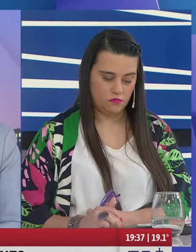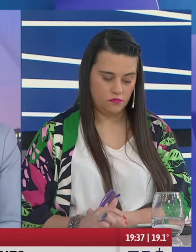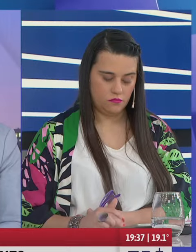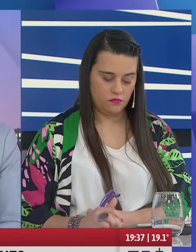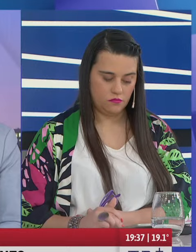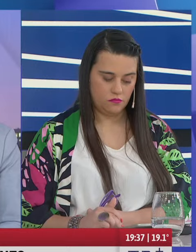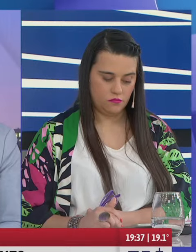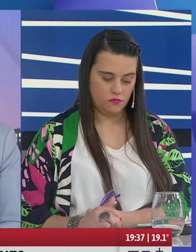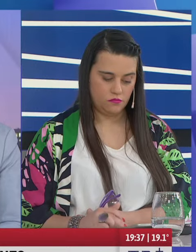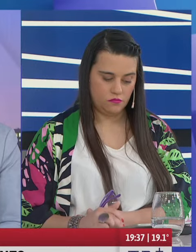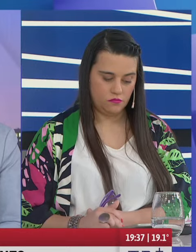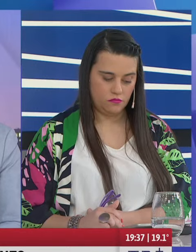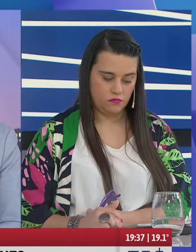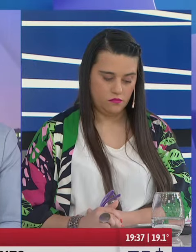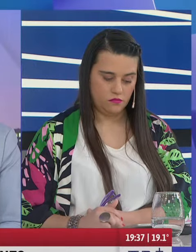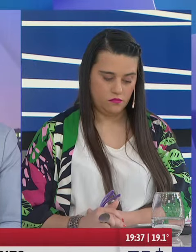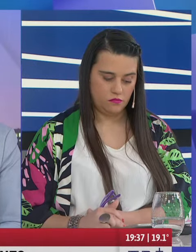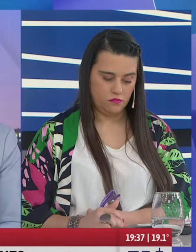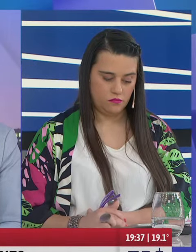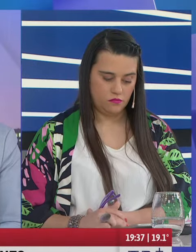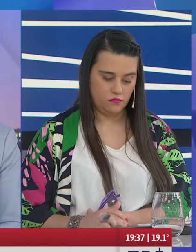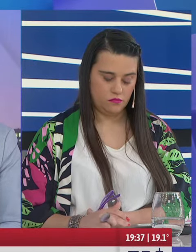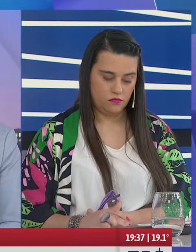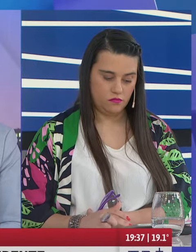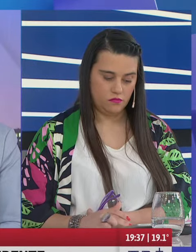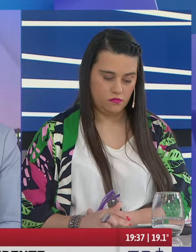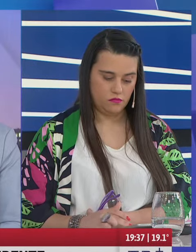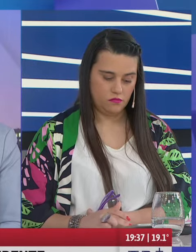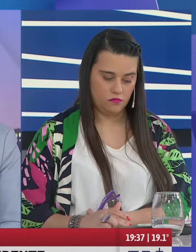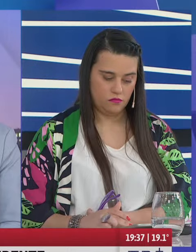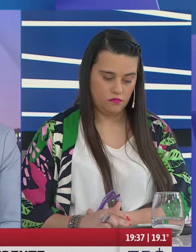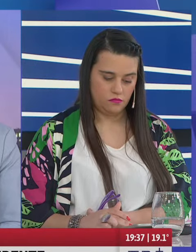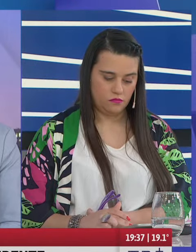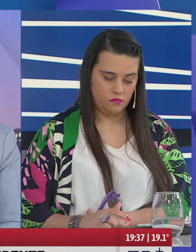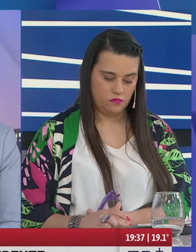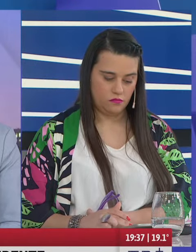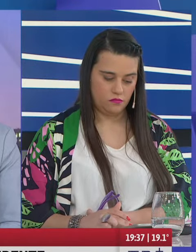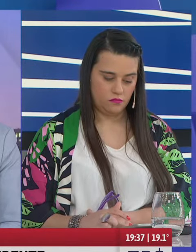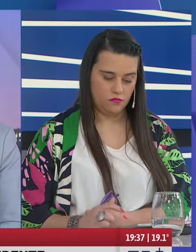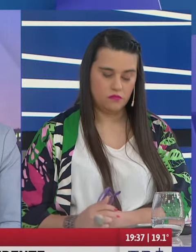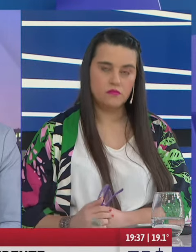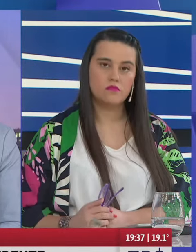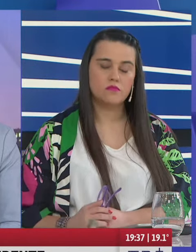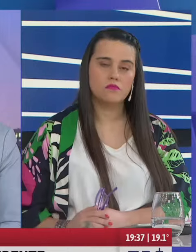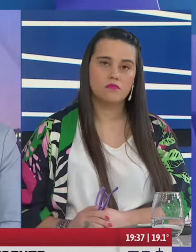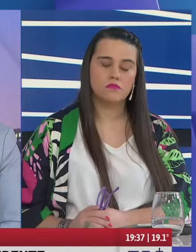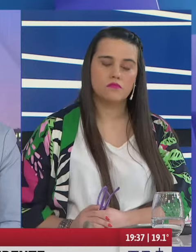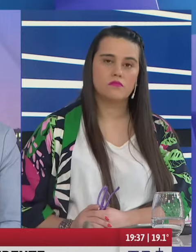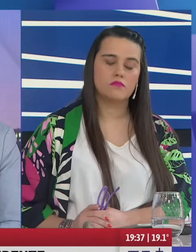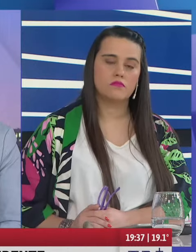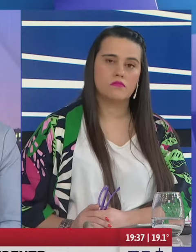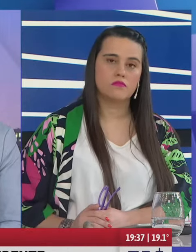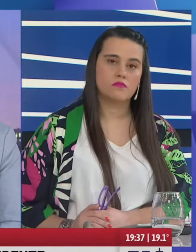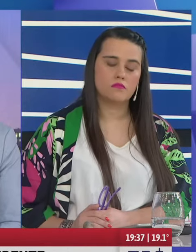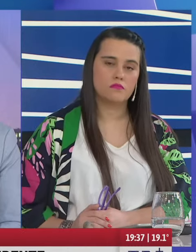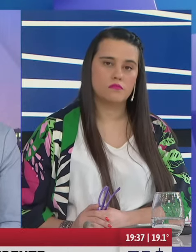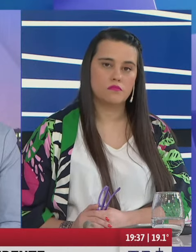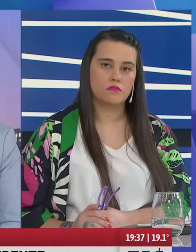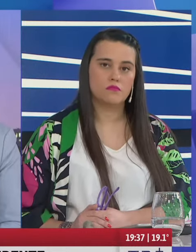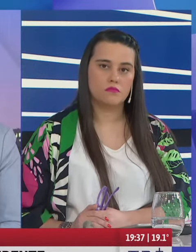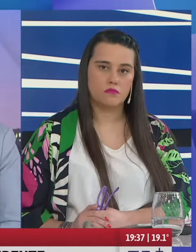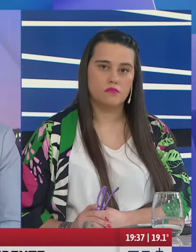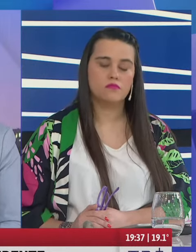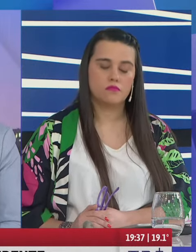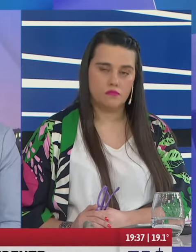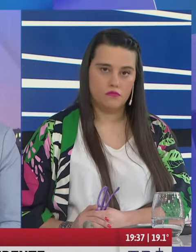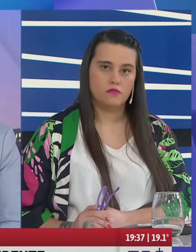subo a un taxi y el tipo estaba llamando a la operadora del taxi y decirle, ¿cuánto tengo que facturar esta quincena? Tenés que facturar 300 lucas, pero mirá